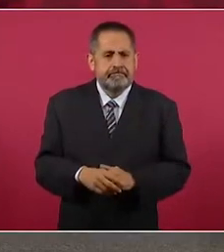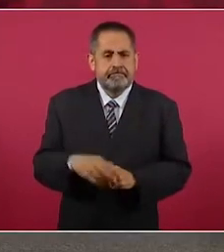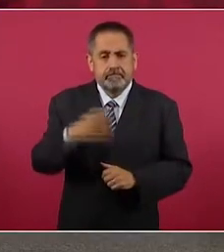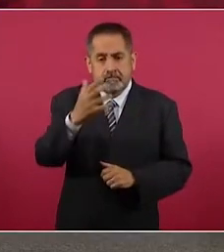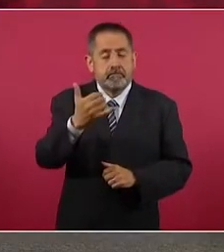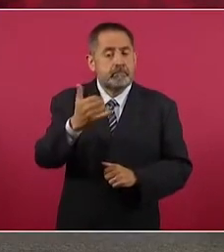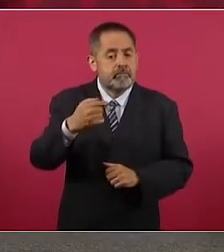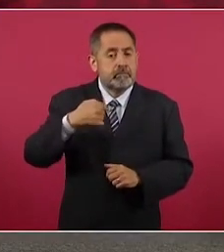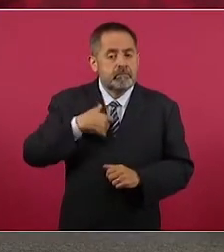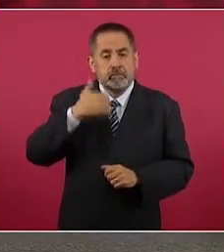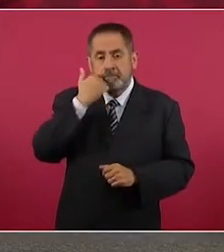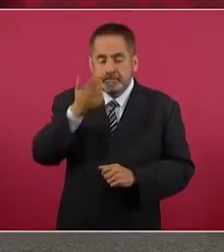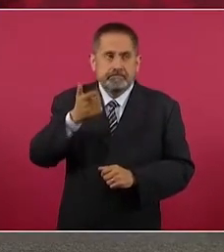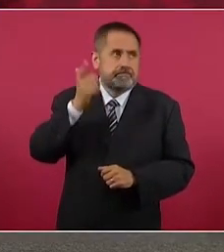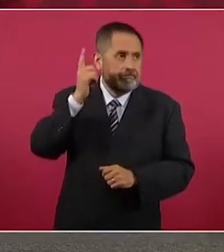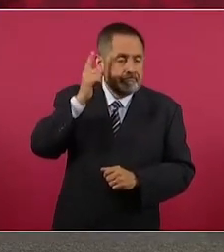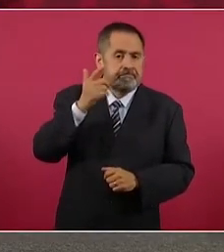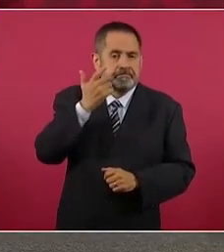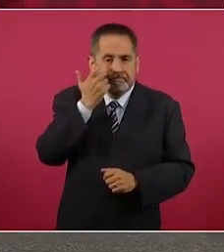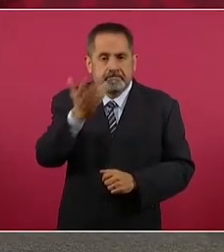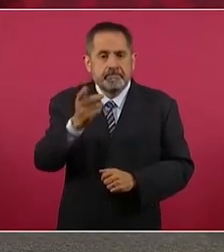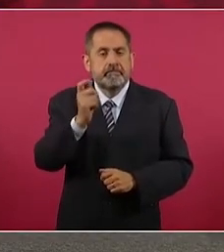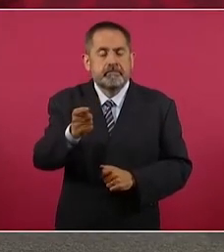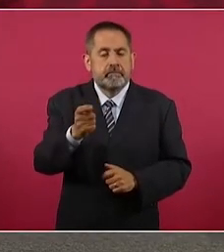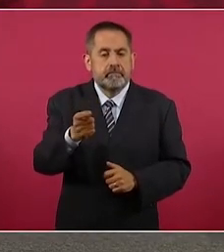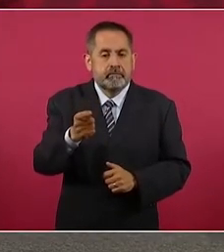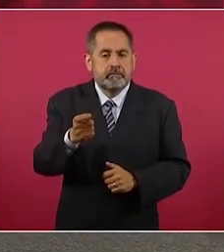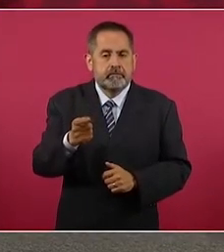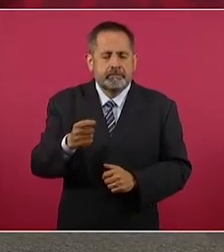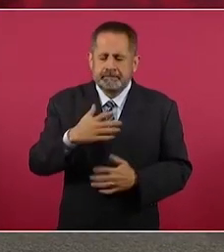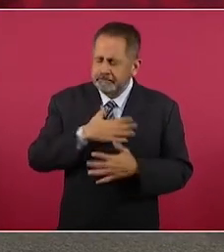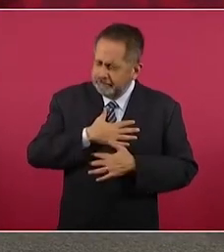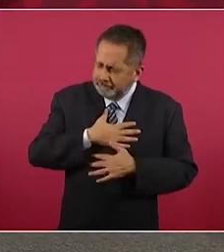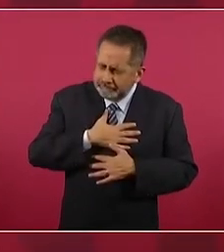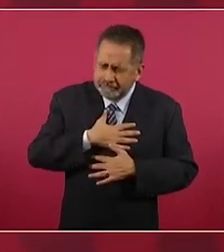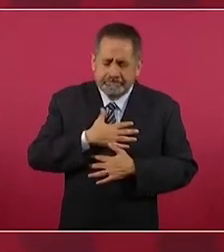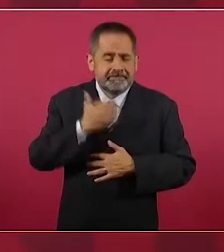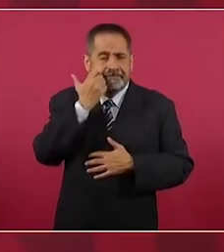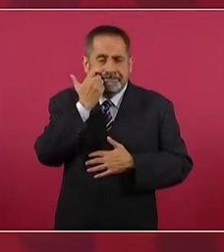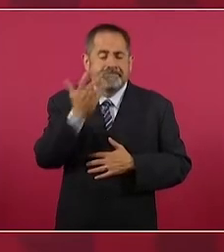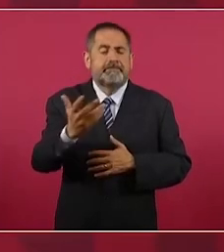Lo que quiero, deseo con toda mi alma,